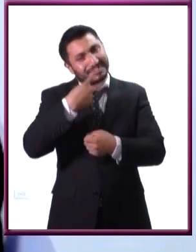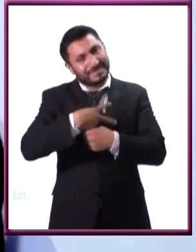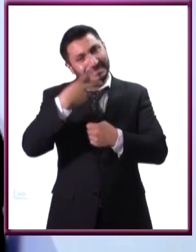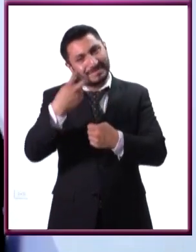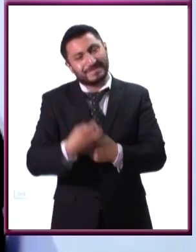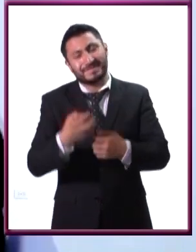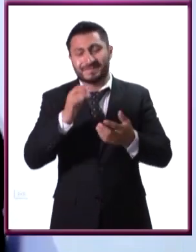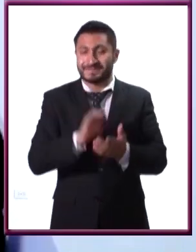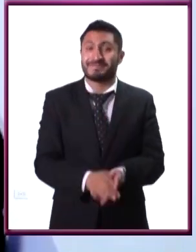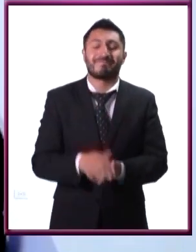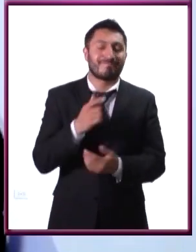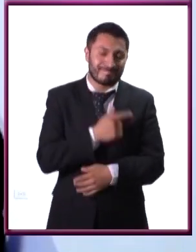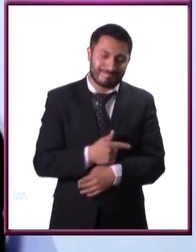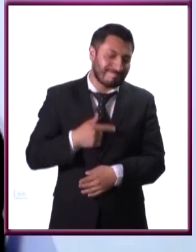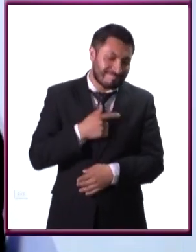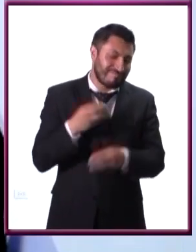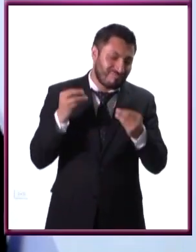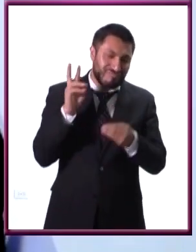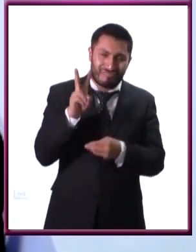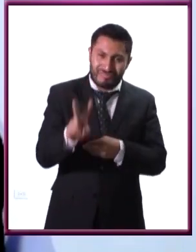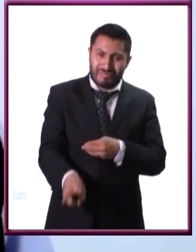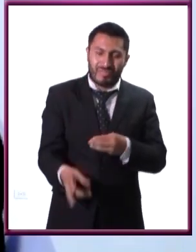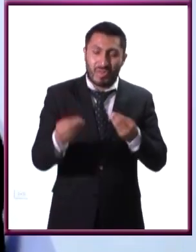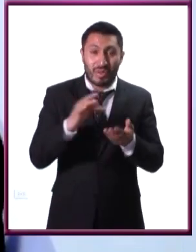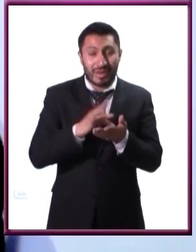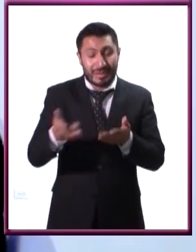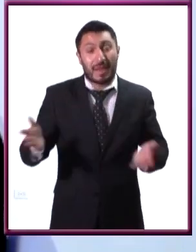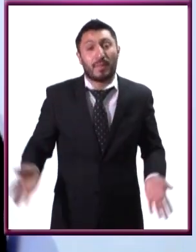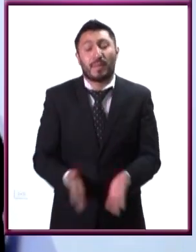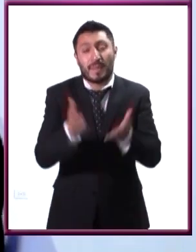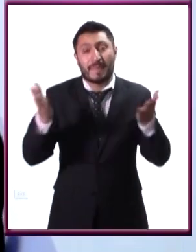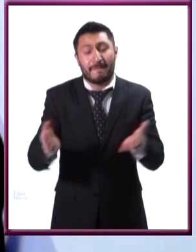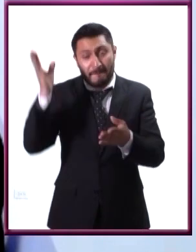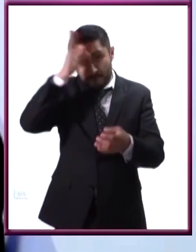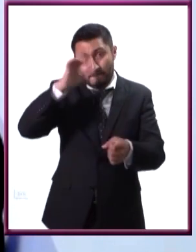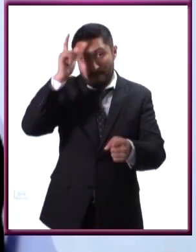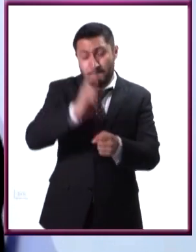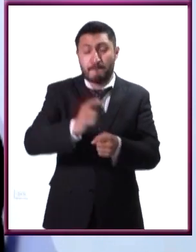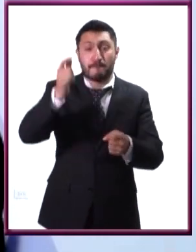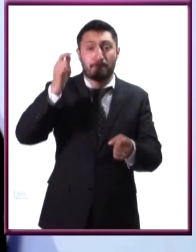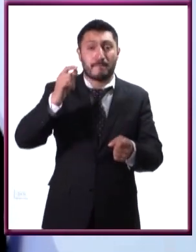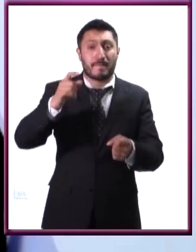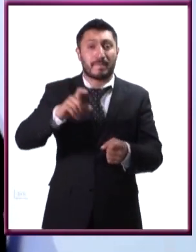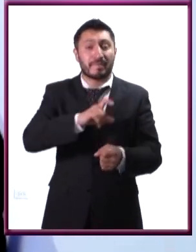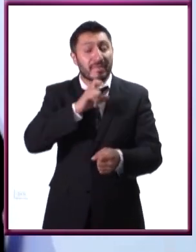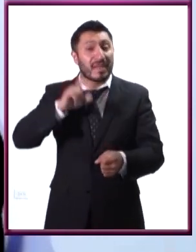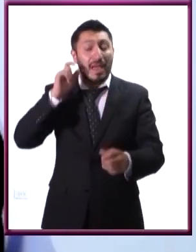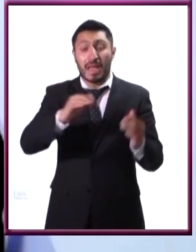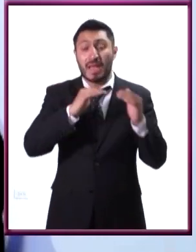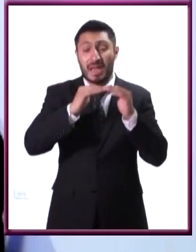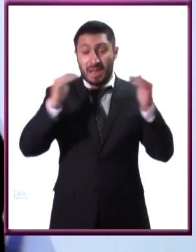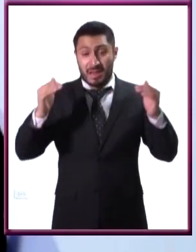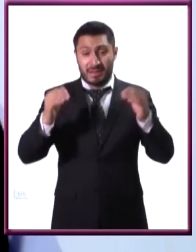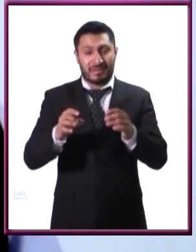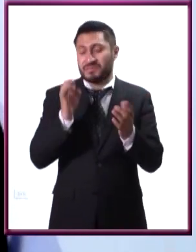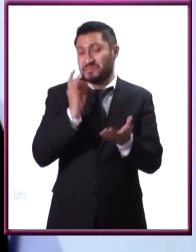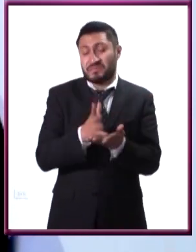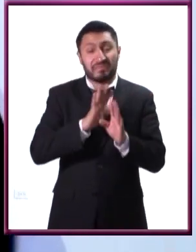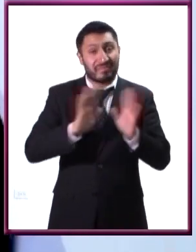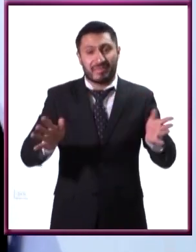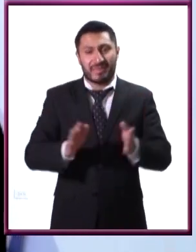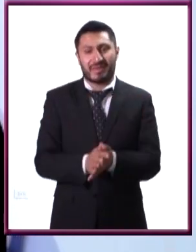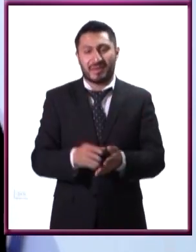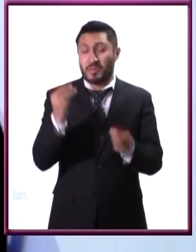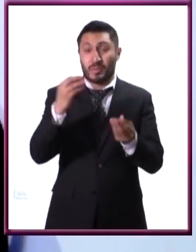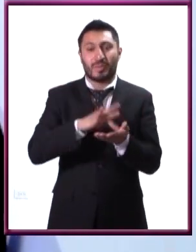agradezco mucho, es un placer que me hayas invitado y hay que fomentar obviamente la cultura de género y de la equidad y pues